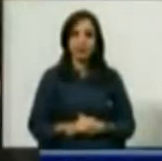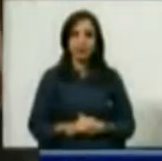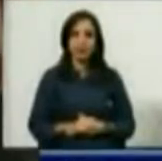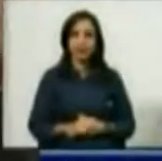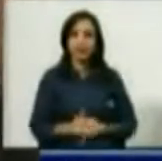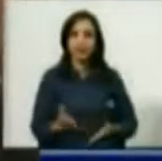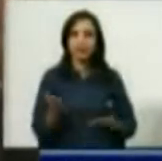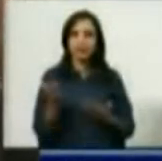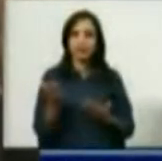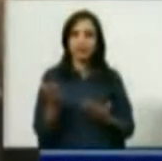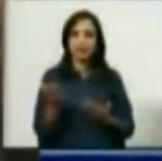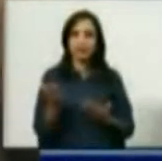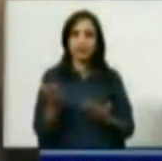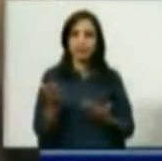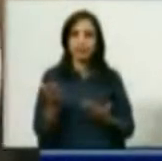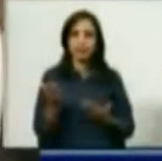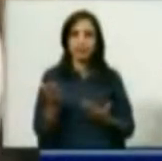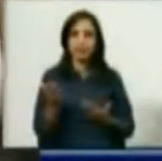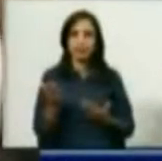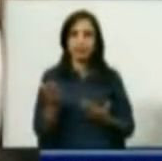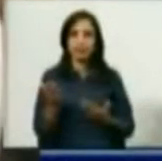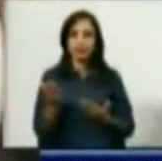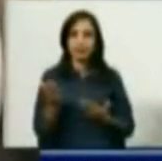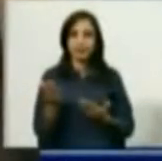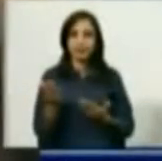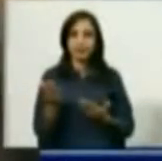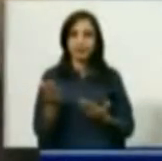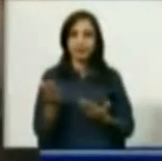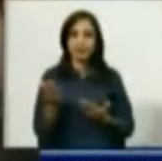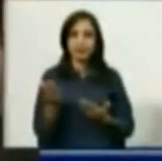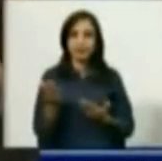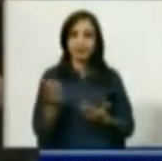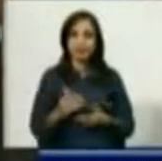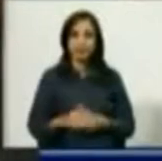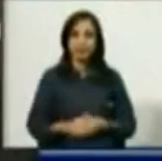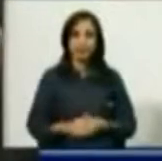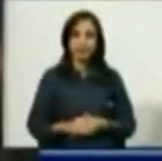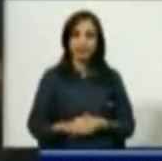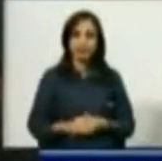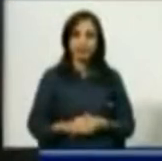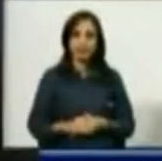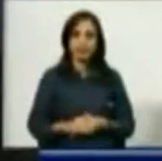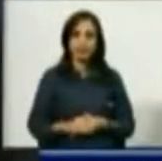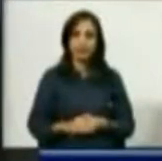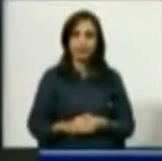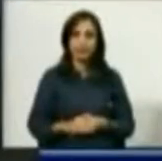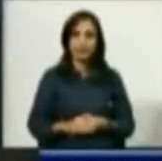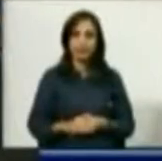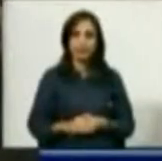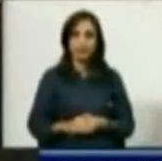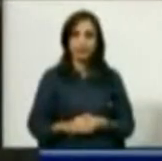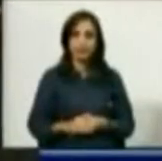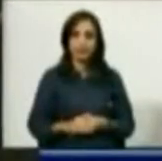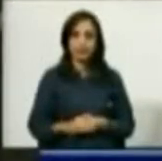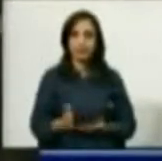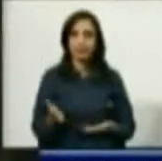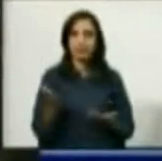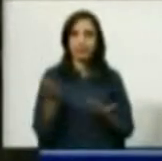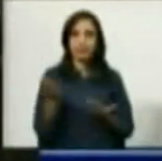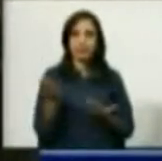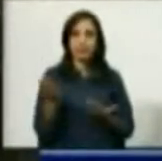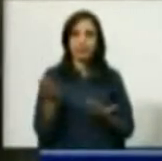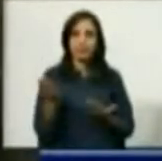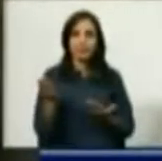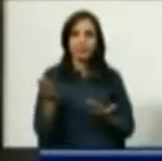de tercer año pacha con Jesús Cadete tercer año Hidalgo rondón Steven Cadete segundo año